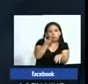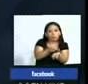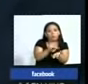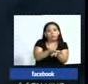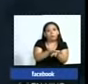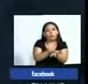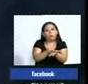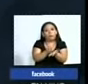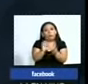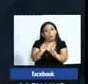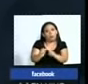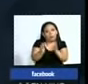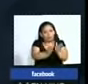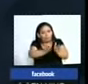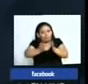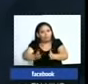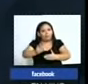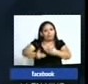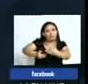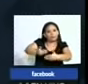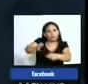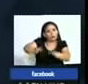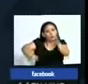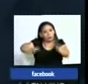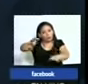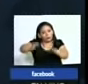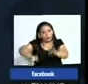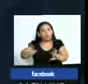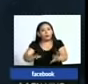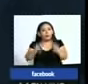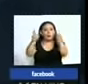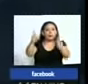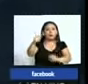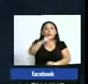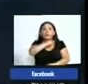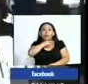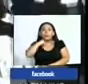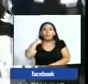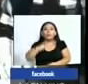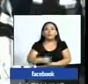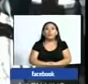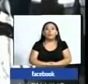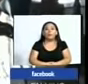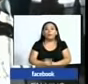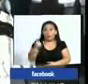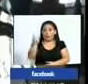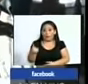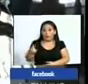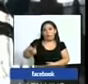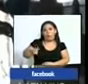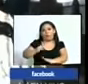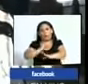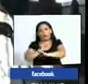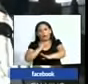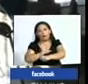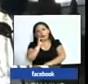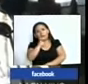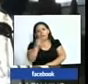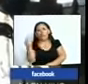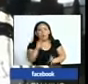poder pasar a la siguiente etapa procesal por el delito de homicidio agravado en grado tentativo. La defensa solicitará un